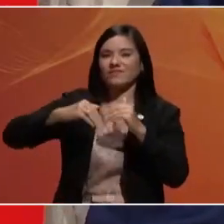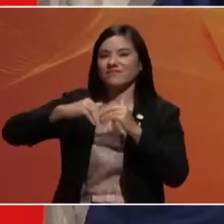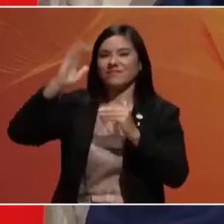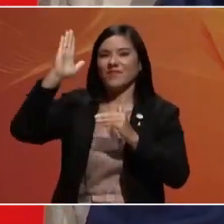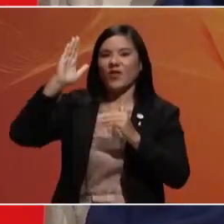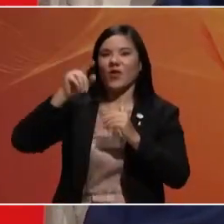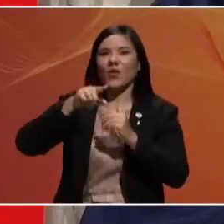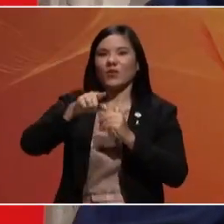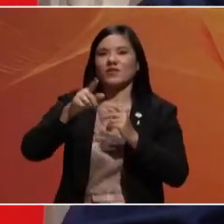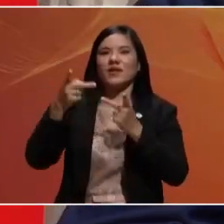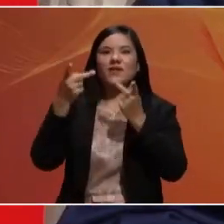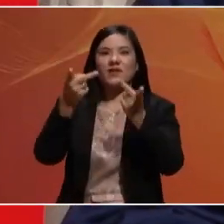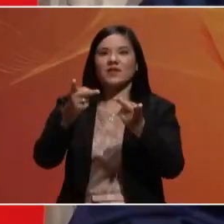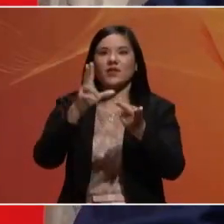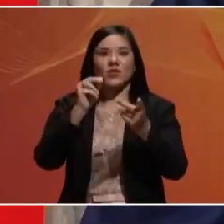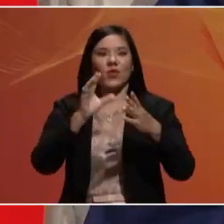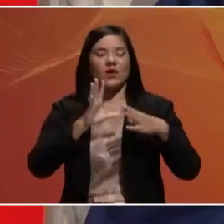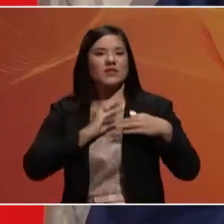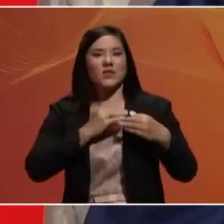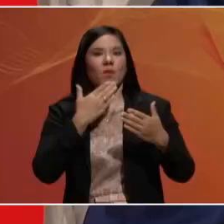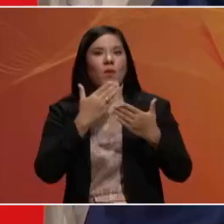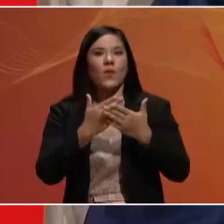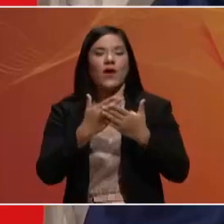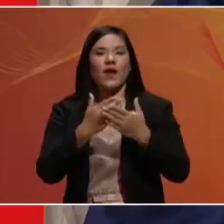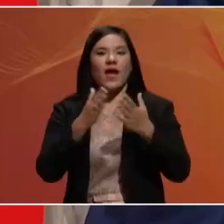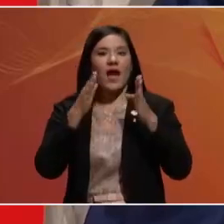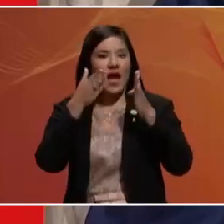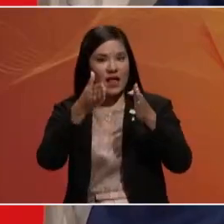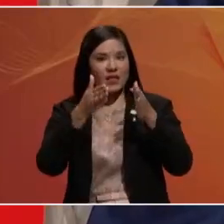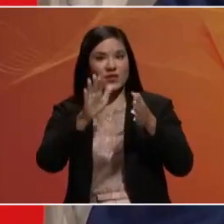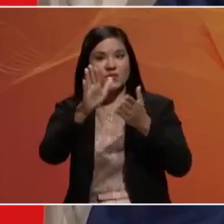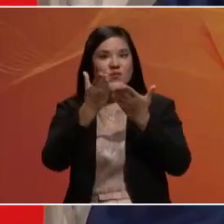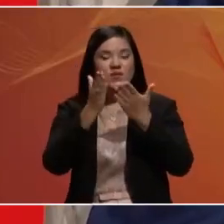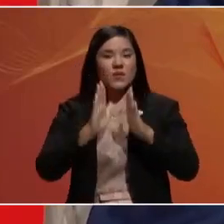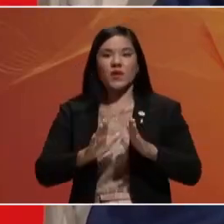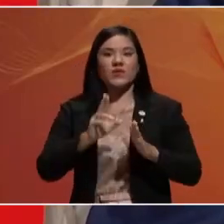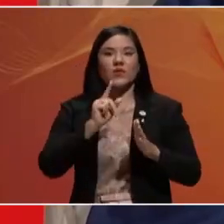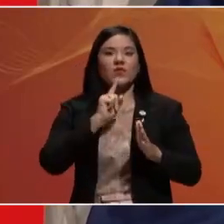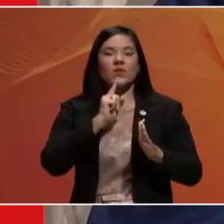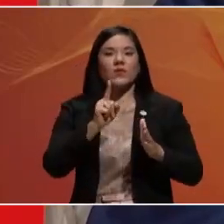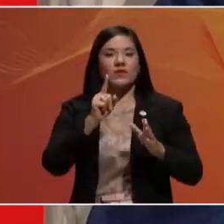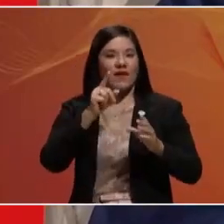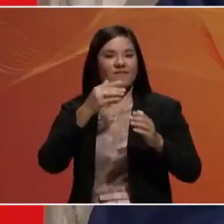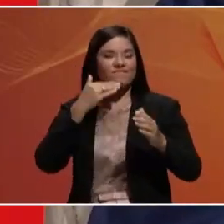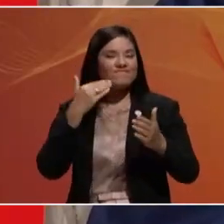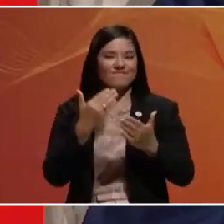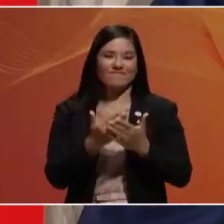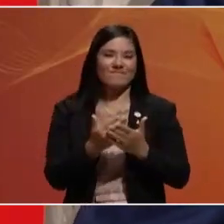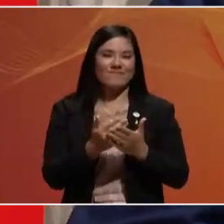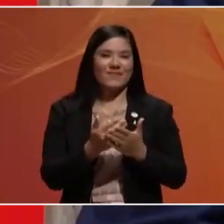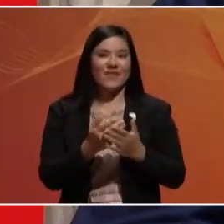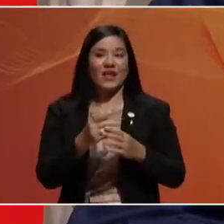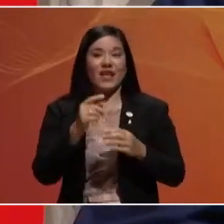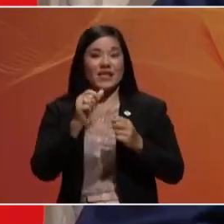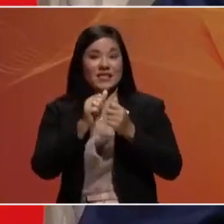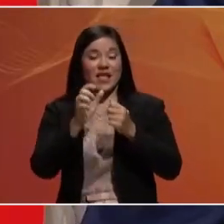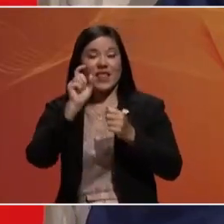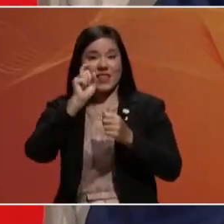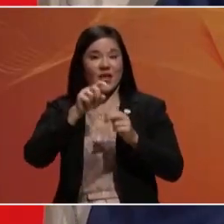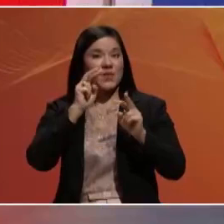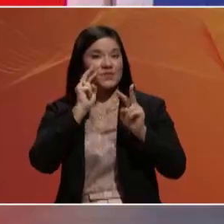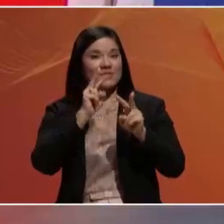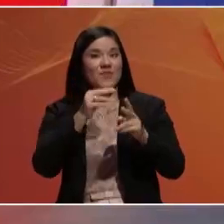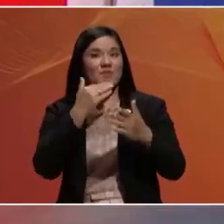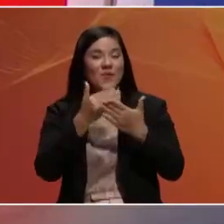usted la visite y no reciba una buena atención, que sus servicios no sean ofertados en el plazo establecido. Okay. Esos son elementos a tomar en